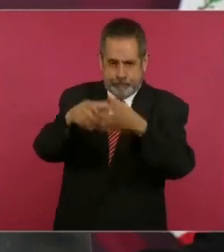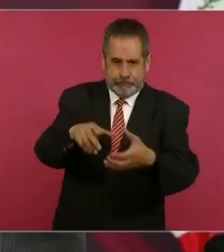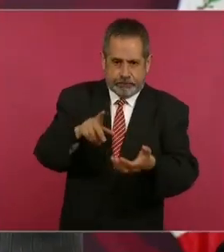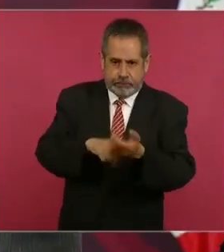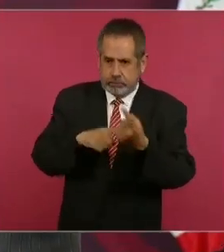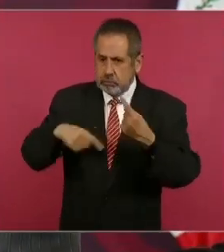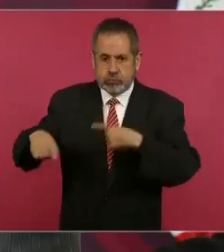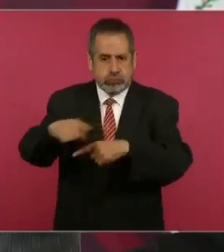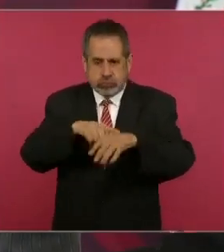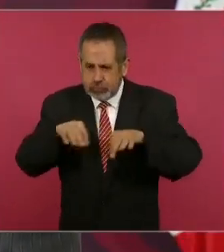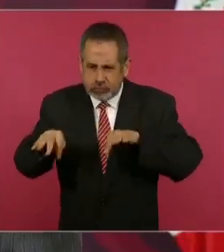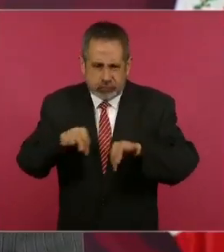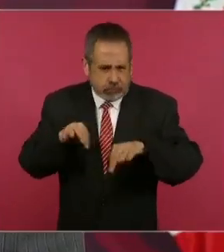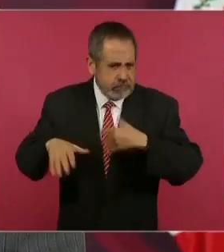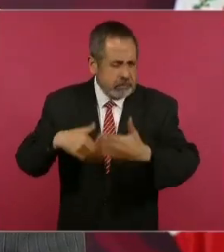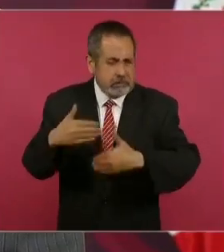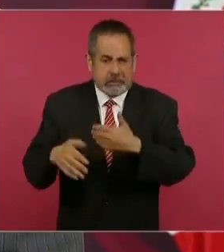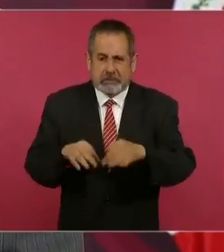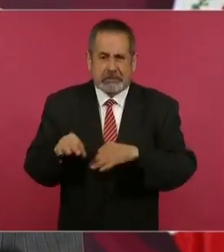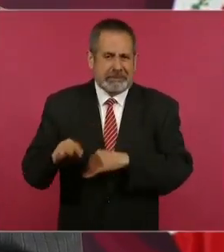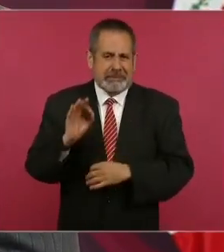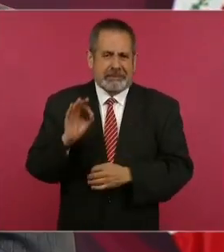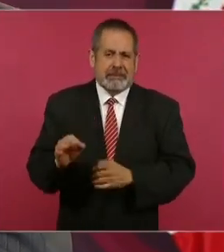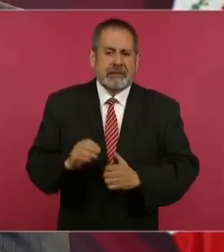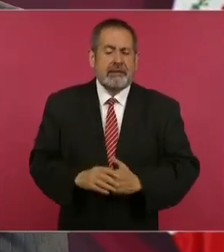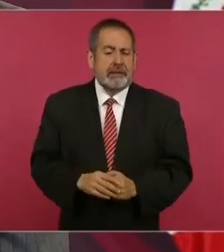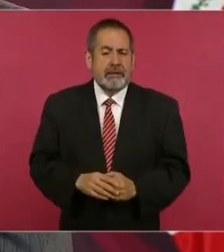trabajando en